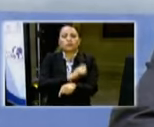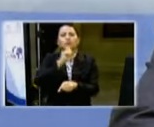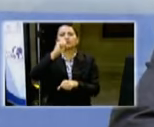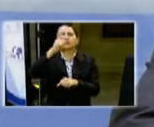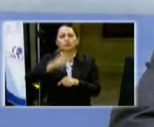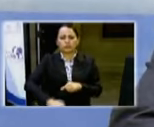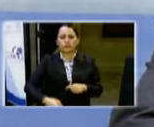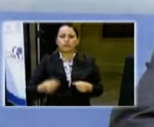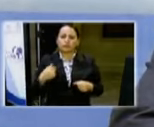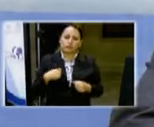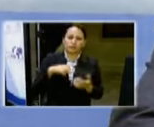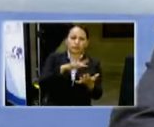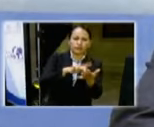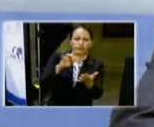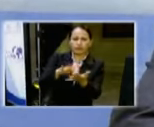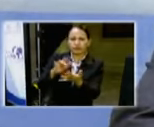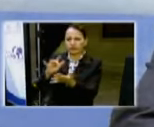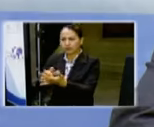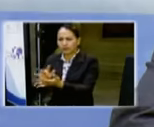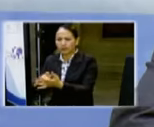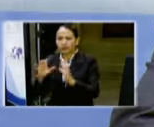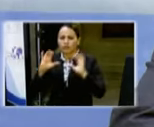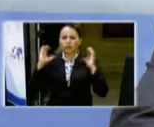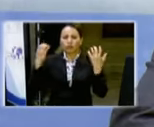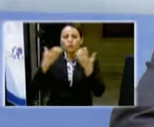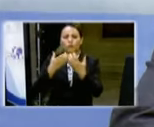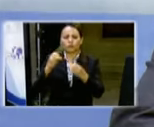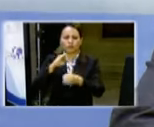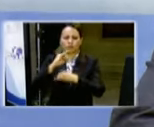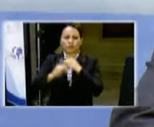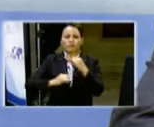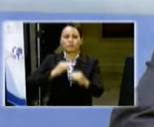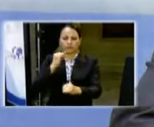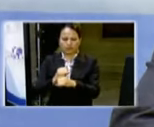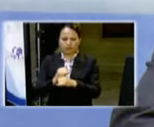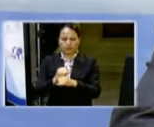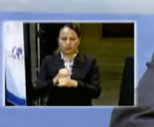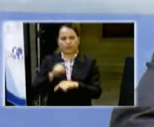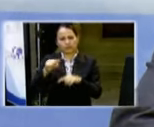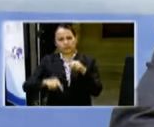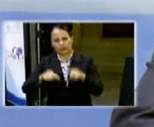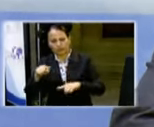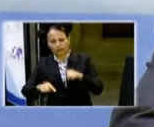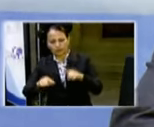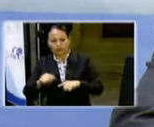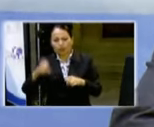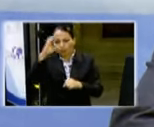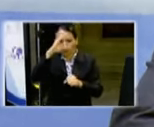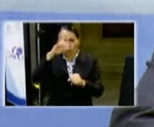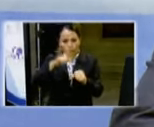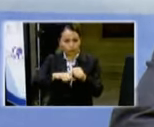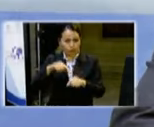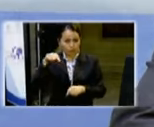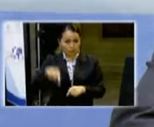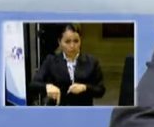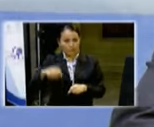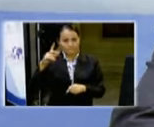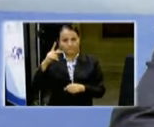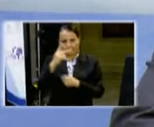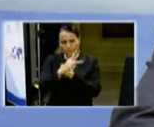aquellas percepciones que se generan ante la comunidad internacional a partir de la cultura de un país, a partir del